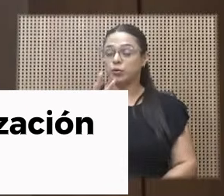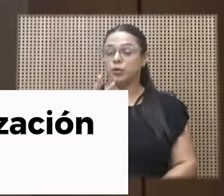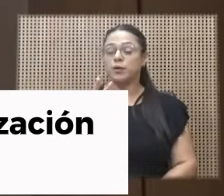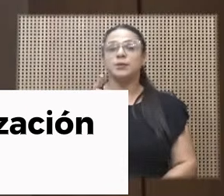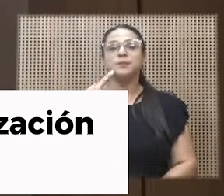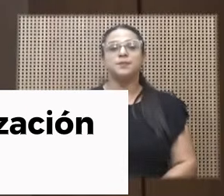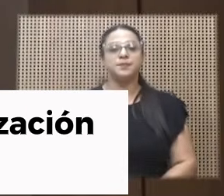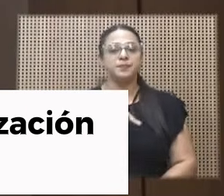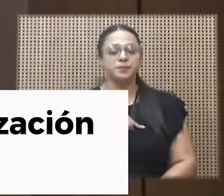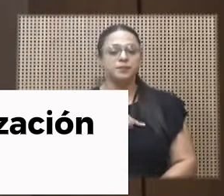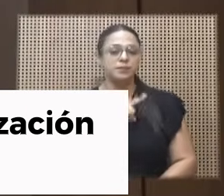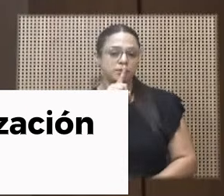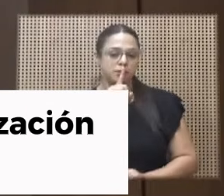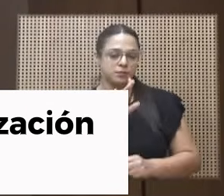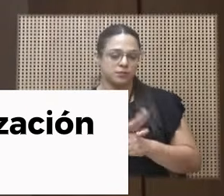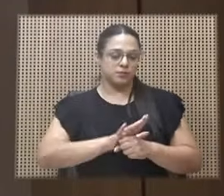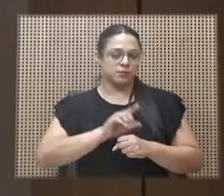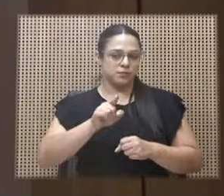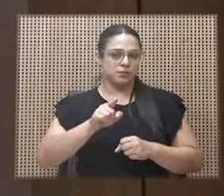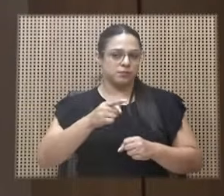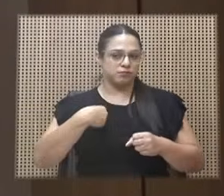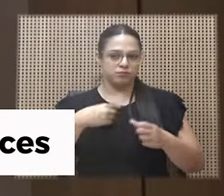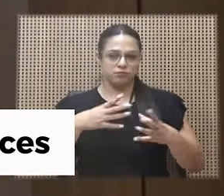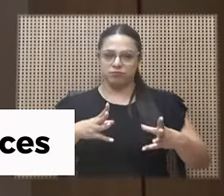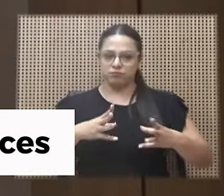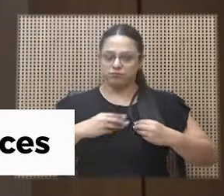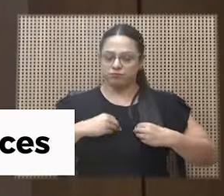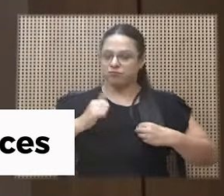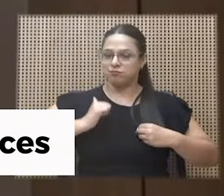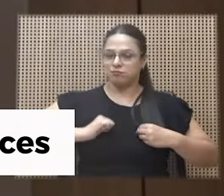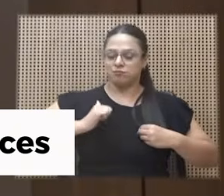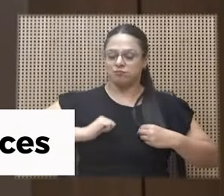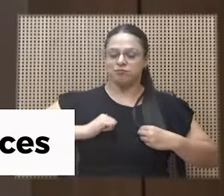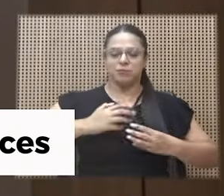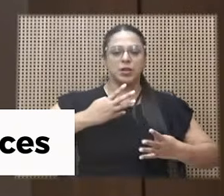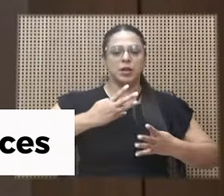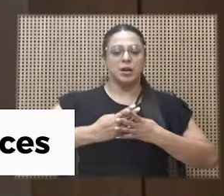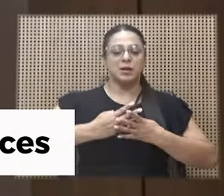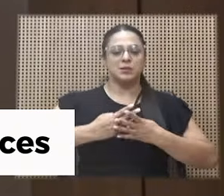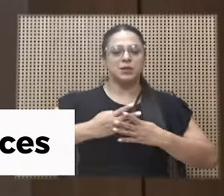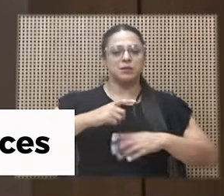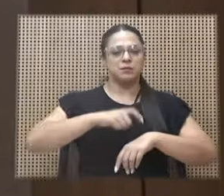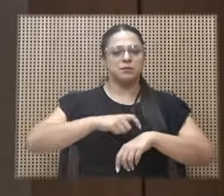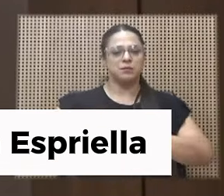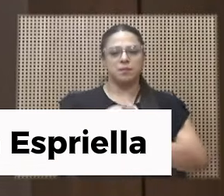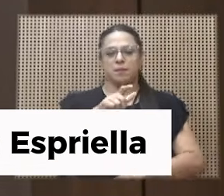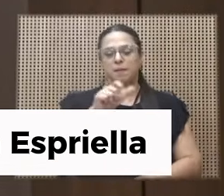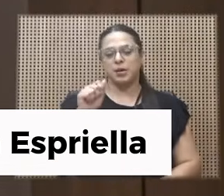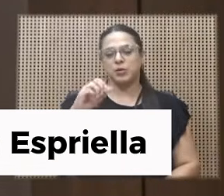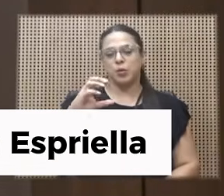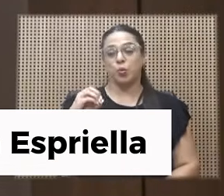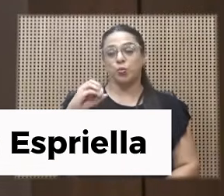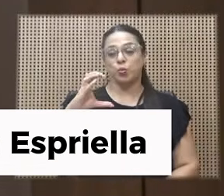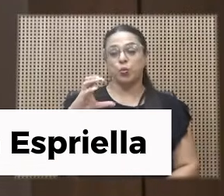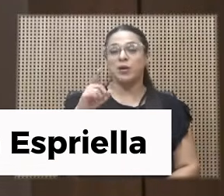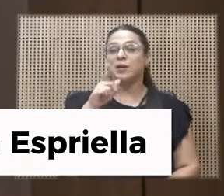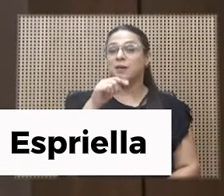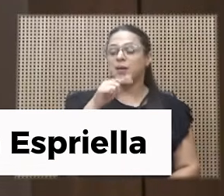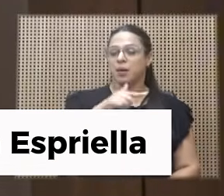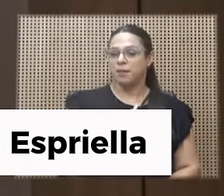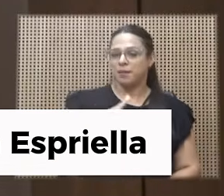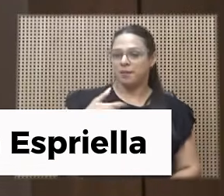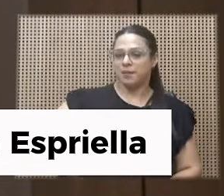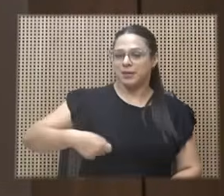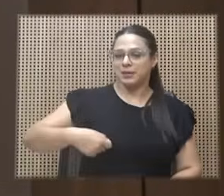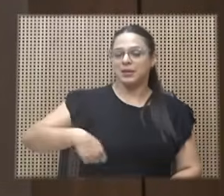en contra de la privatización carcelaria, allá por el mes de octubre, al entonces presidente de la República, Pacheco de